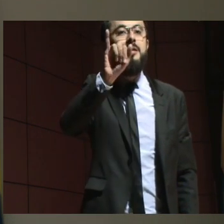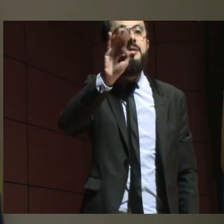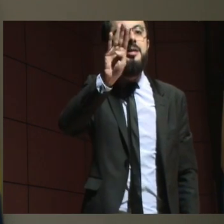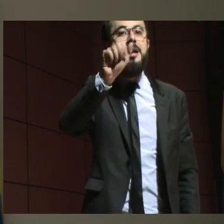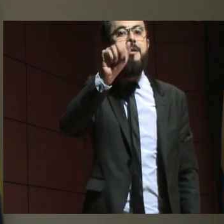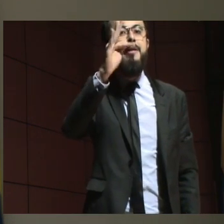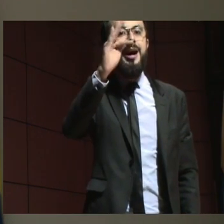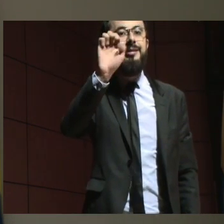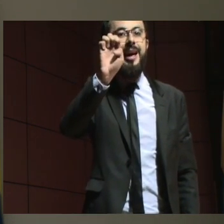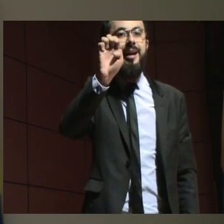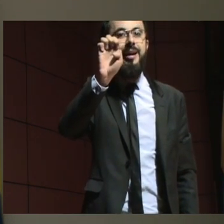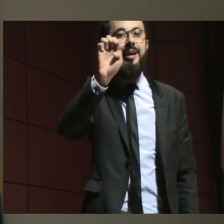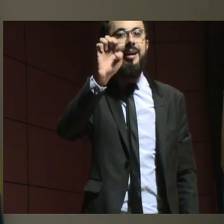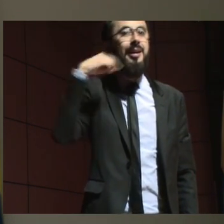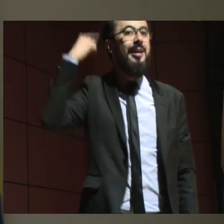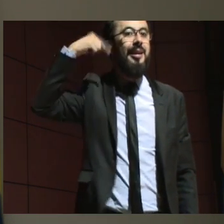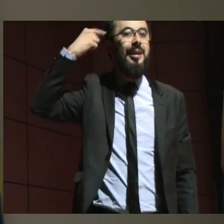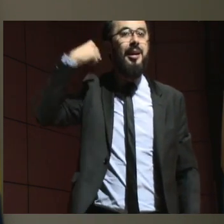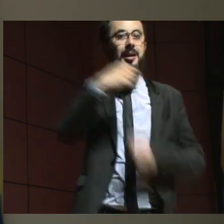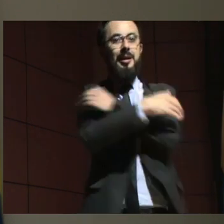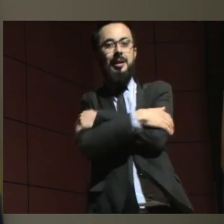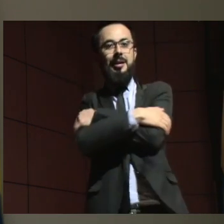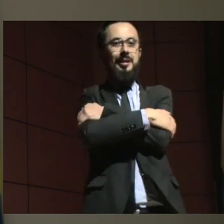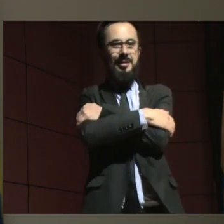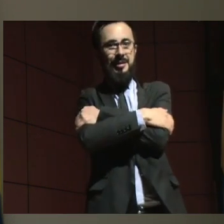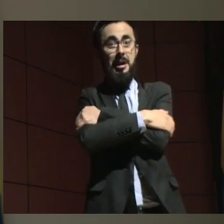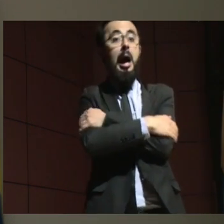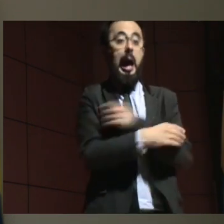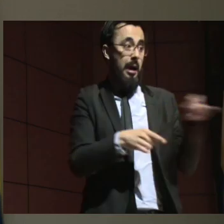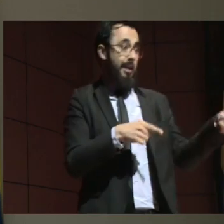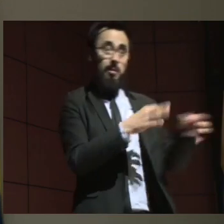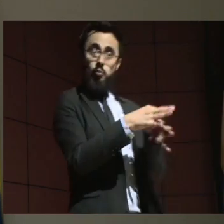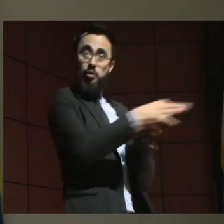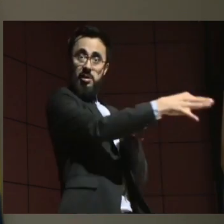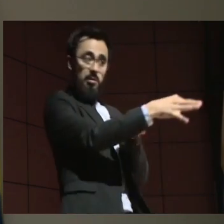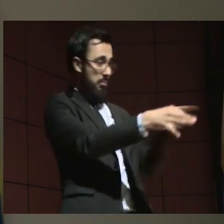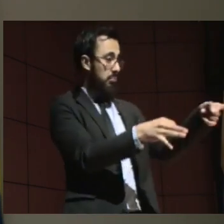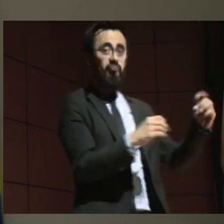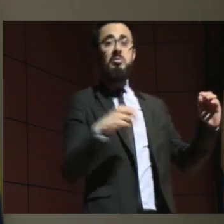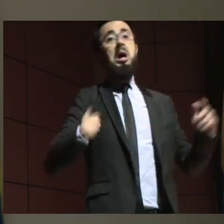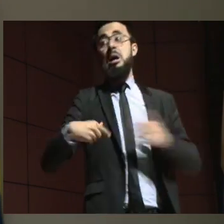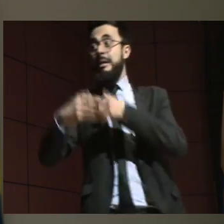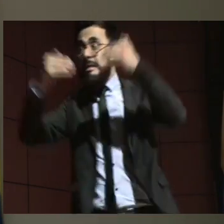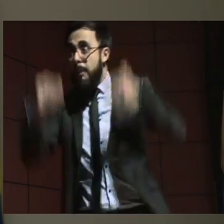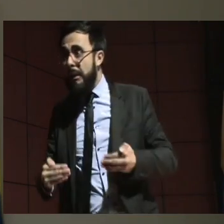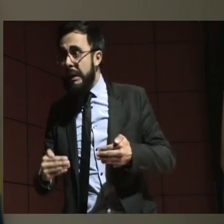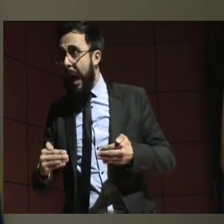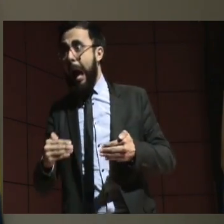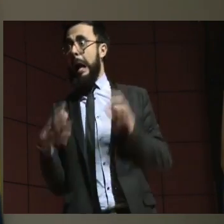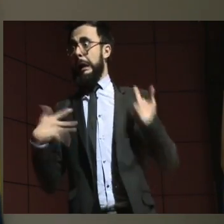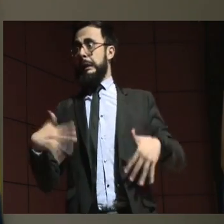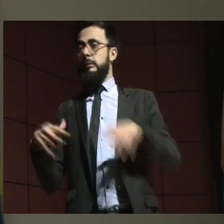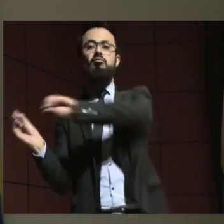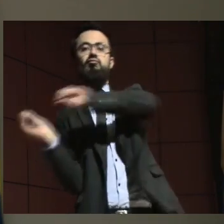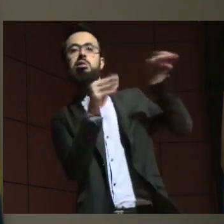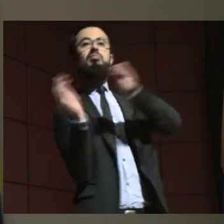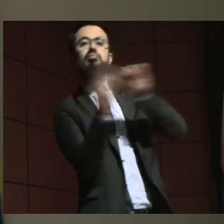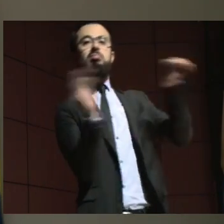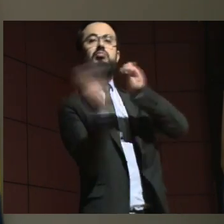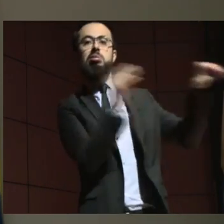Cibaté es el ejemplo perfecto de la prescindencia de las personas con discapacidad, de mandar a las personas con discapacidad a